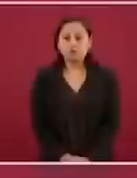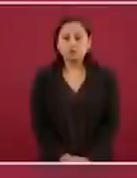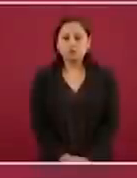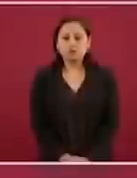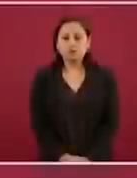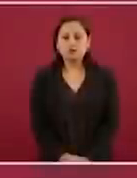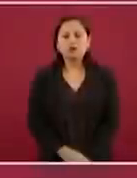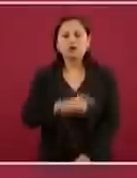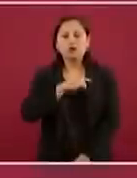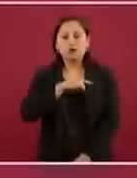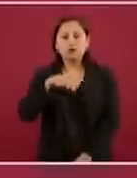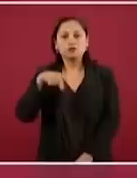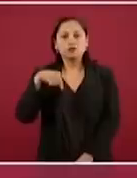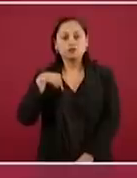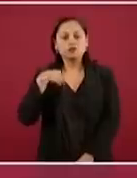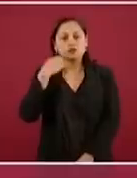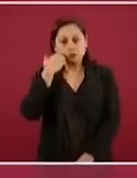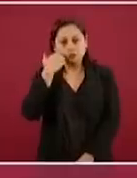en todos los casos